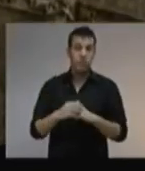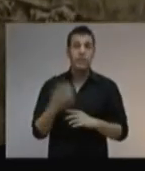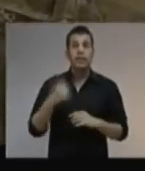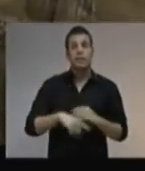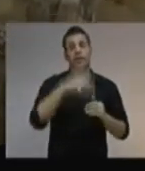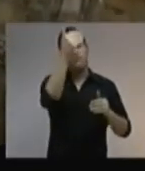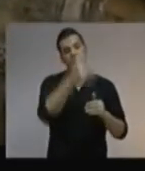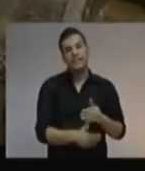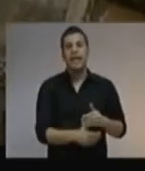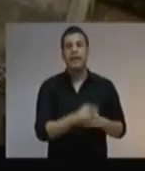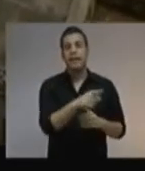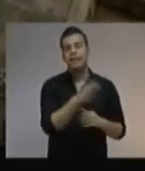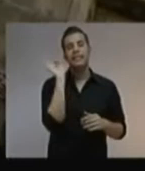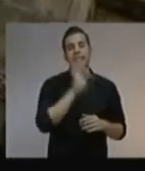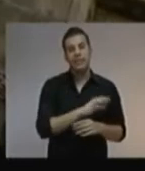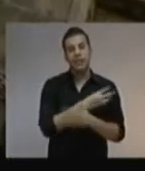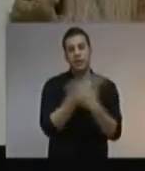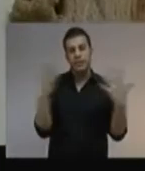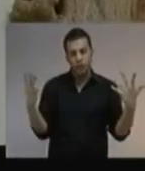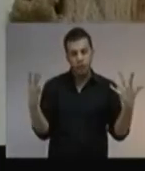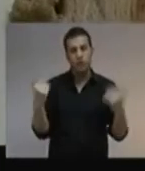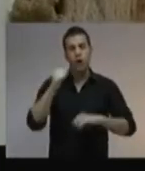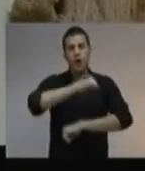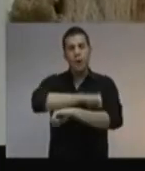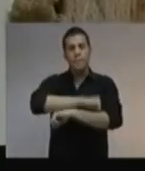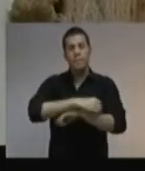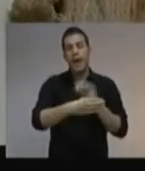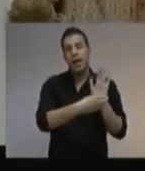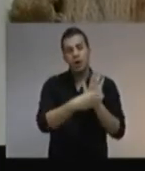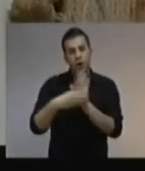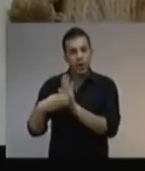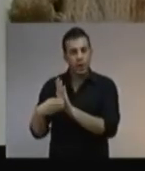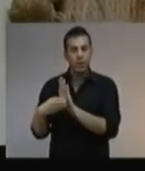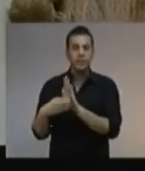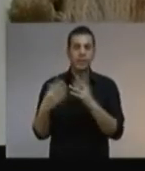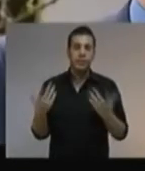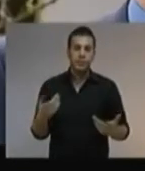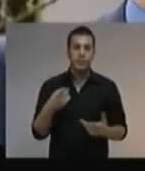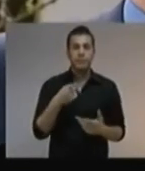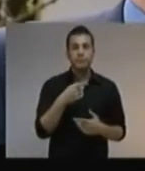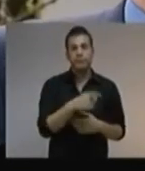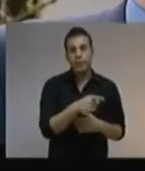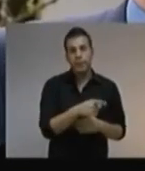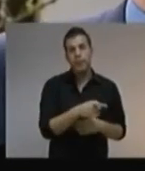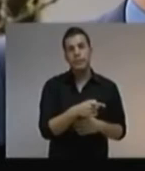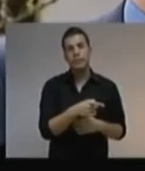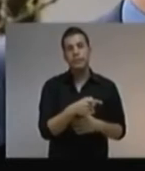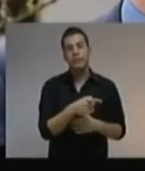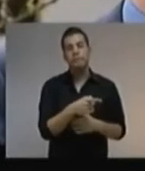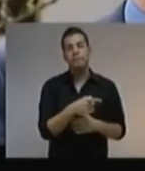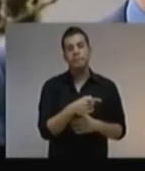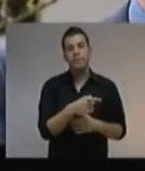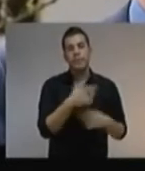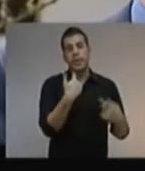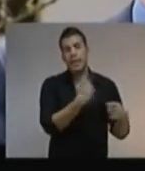ciudad, y tiene otras fachadas del siglo XVIII, balconadas, un balcón esquinero, etcétera, que de alguna manera pues están testimoniando